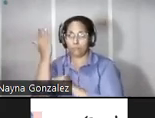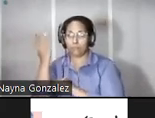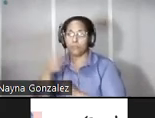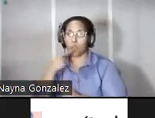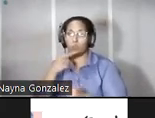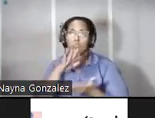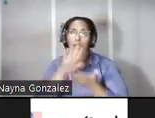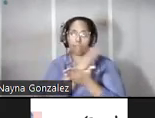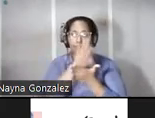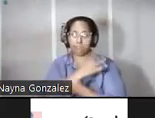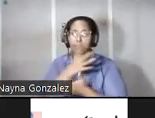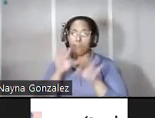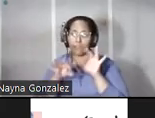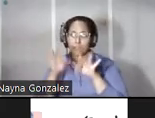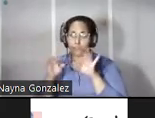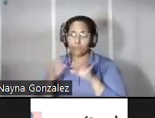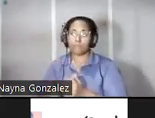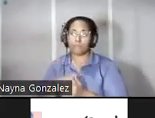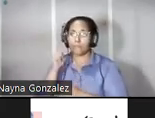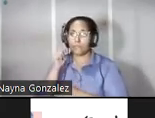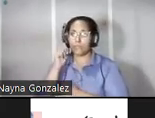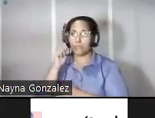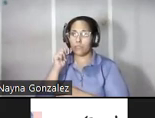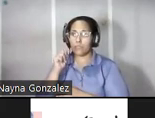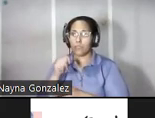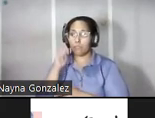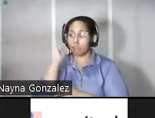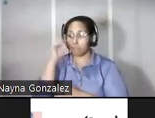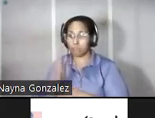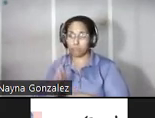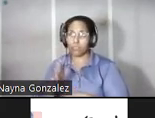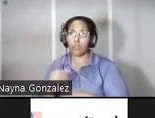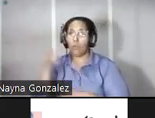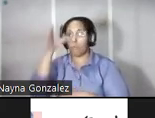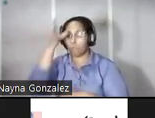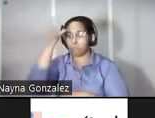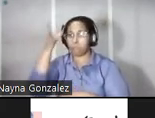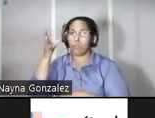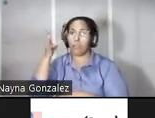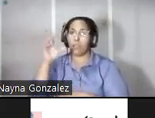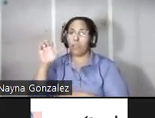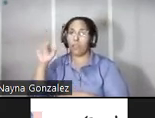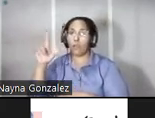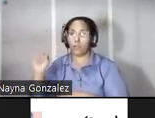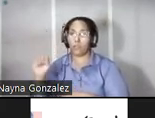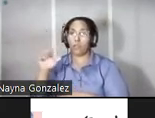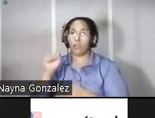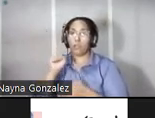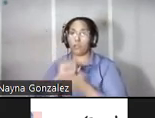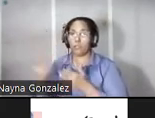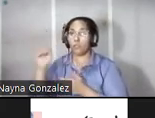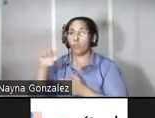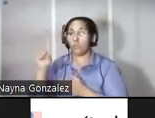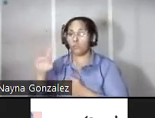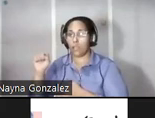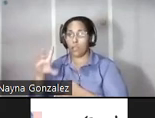El documento que conseguí. Esos testigos eran Román Casiano, que era el padre de Eloísa, Santos Sáez, el hermano